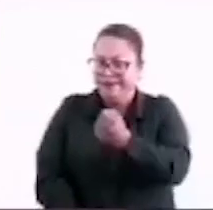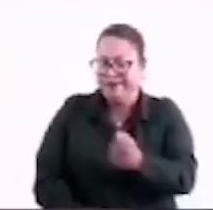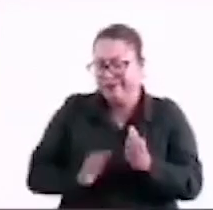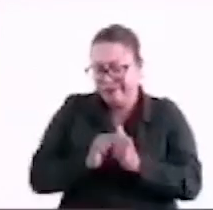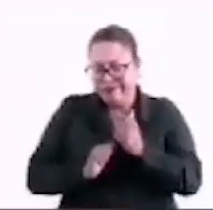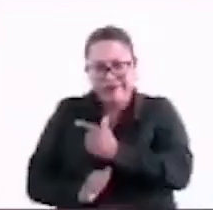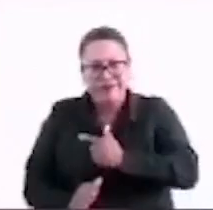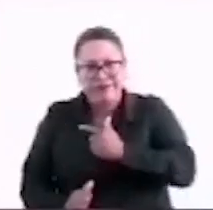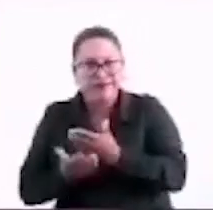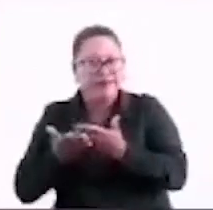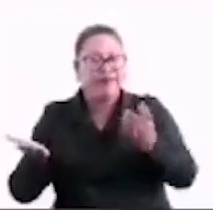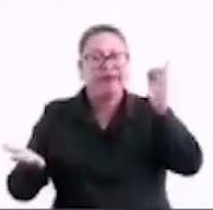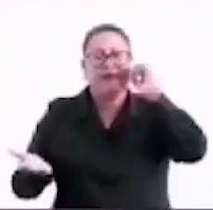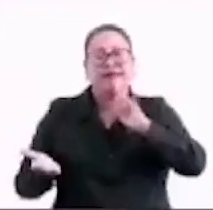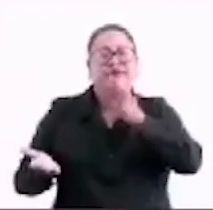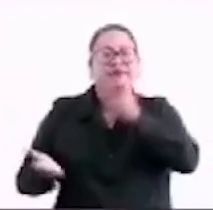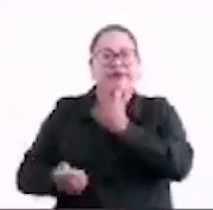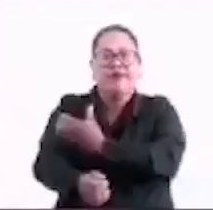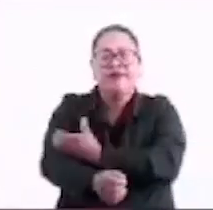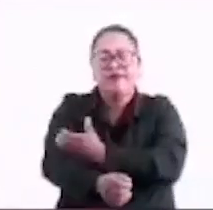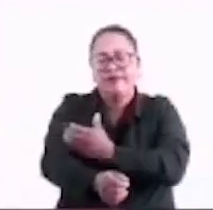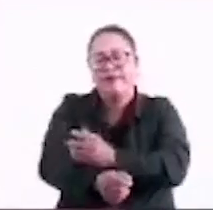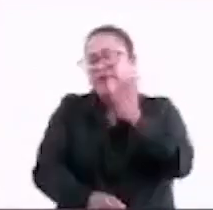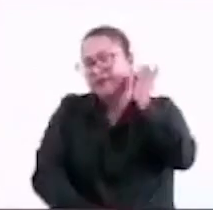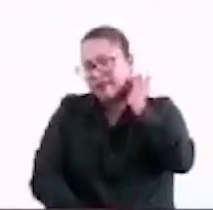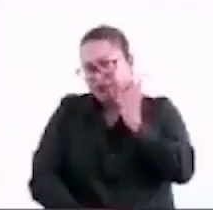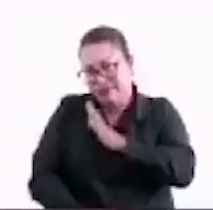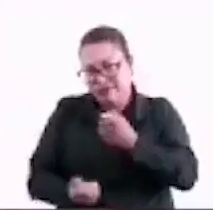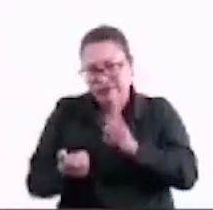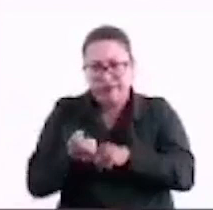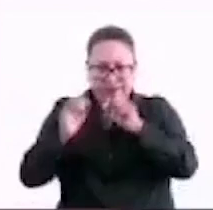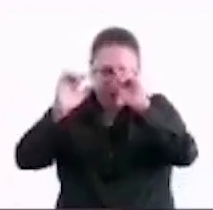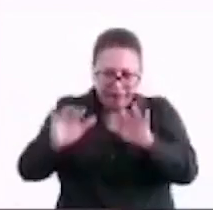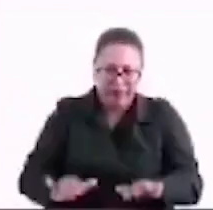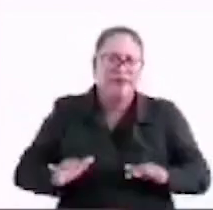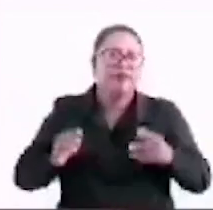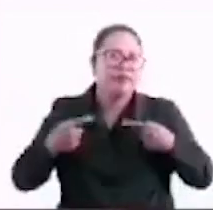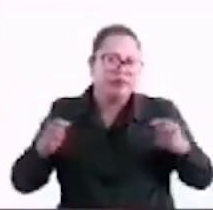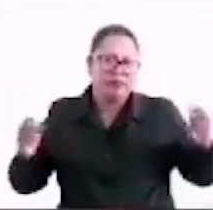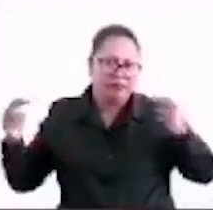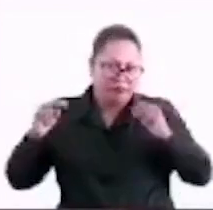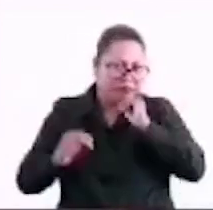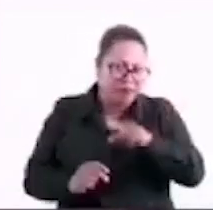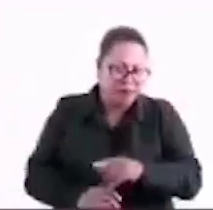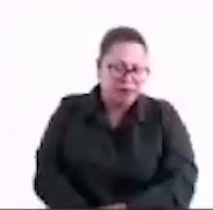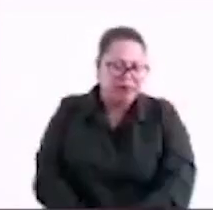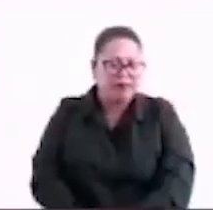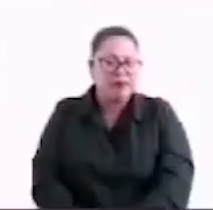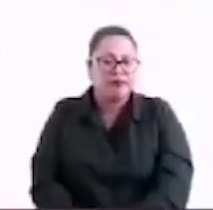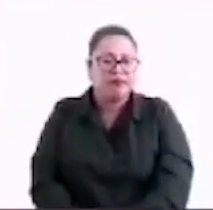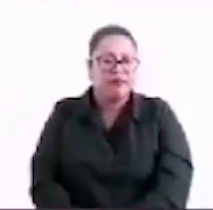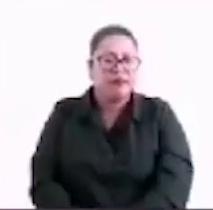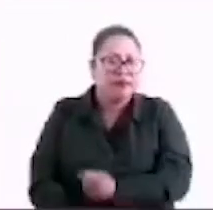diputada María de Los Ángeles Vázquez Ruiz afirmó que en Oaxaca no existen mecanismos eficaces que prevengan y sancionen de forma severa